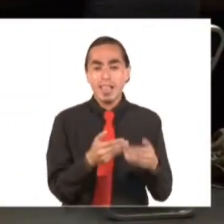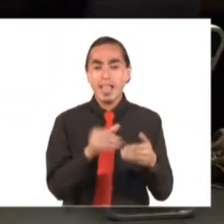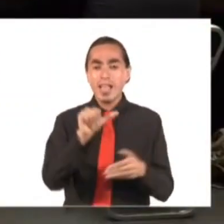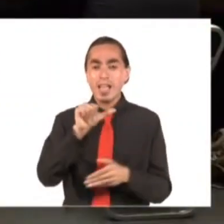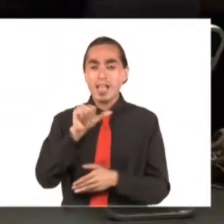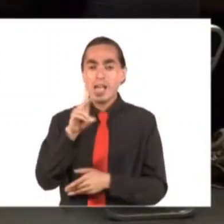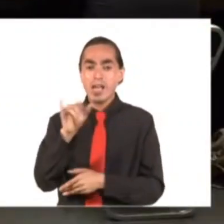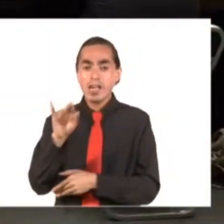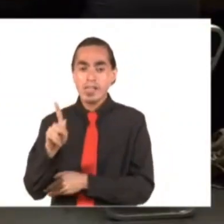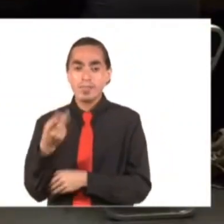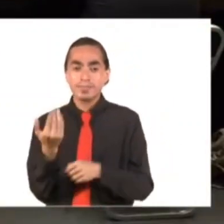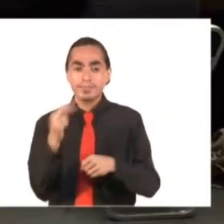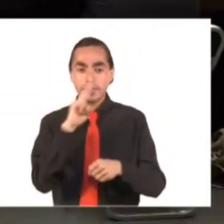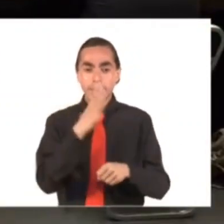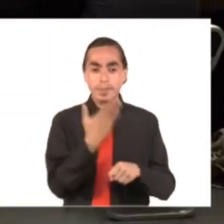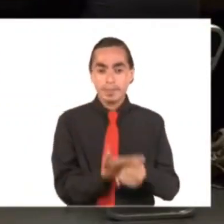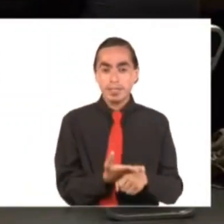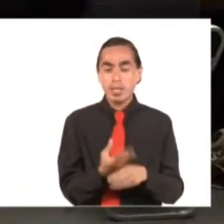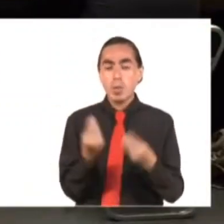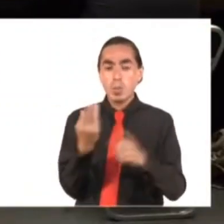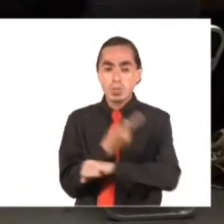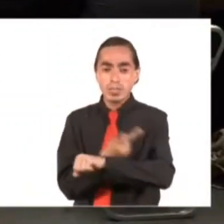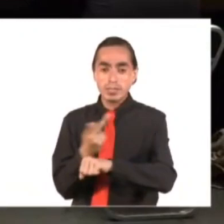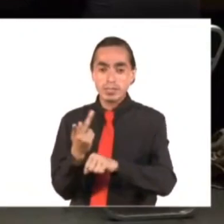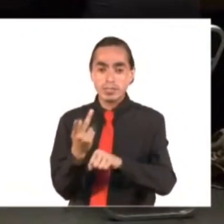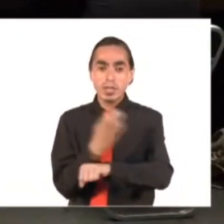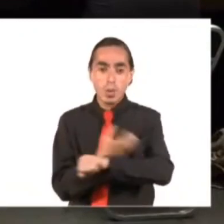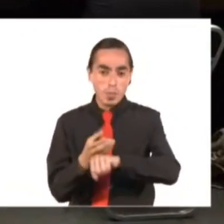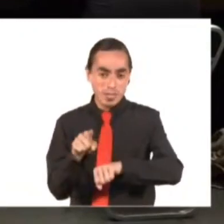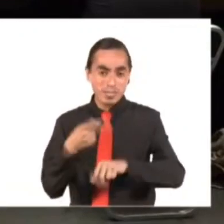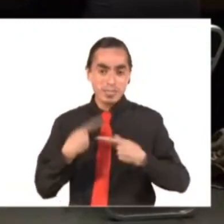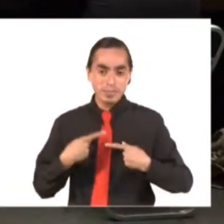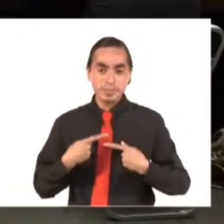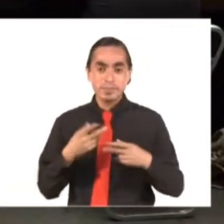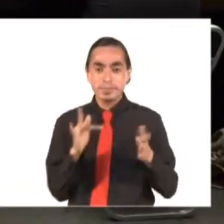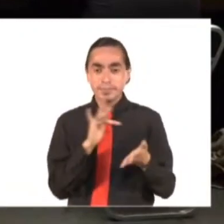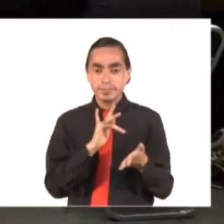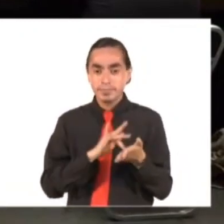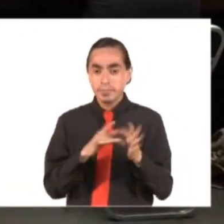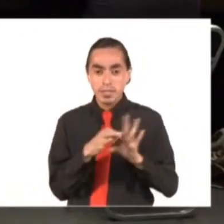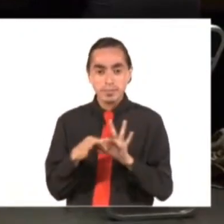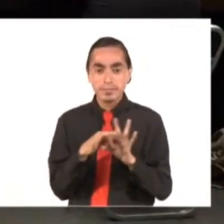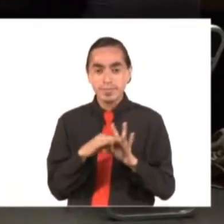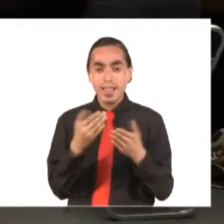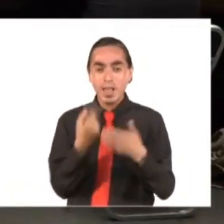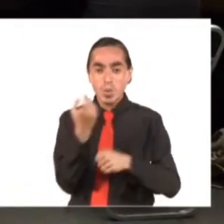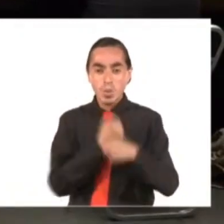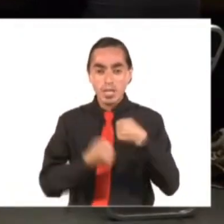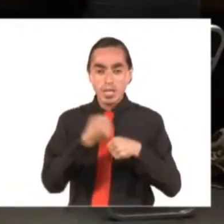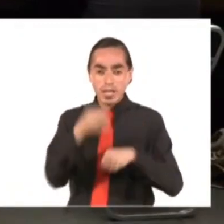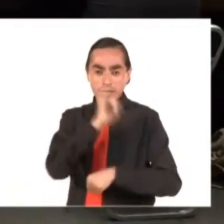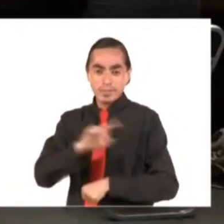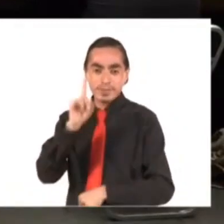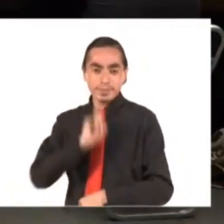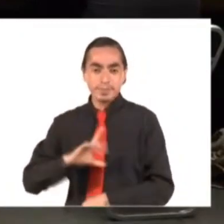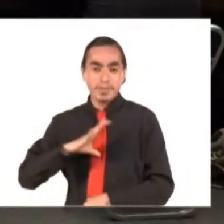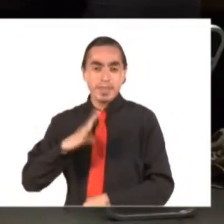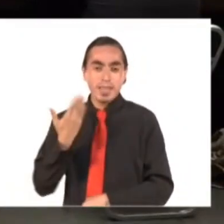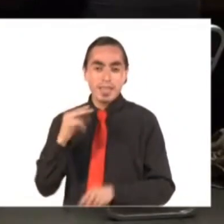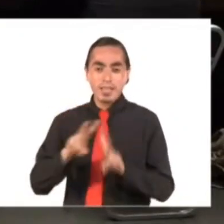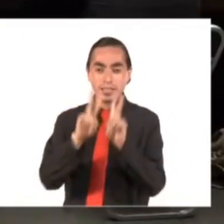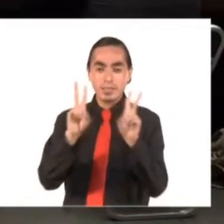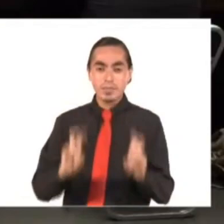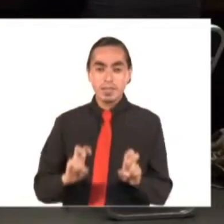Agencia Digital y de la mano de muchos de los que nos acompañan en esta mesa. Hace un año, la jefa de gobierno, en el marco de